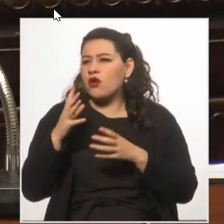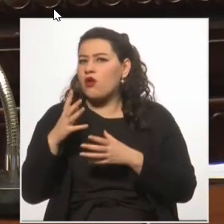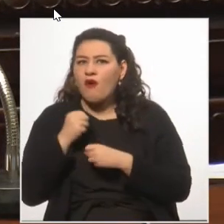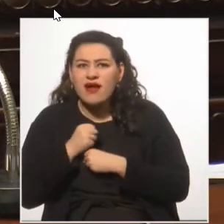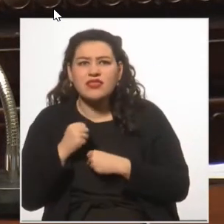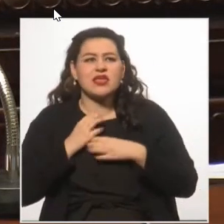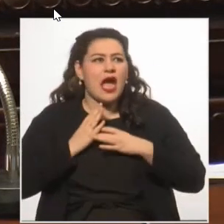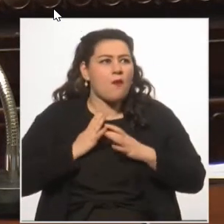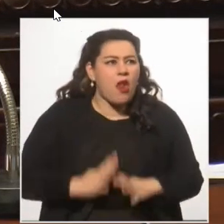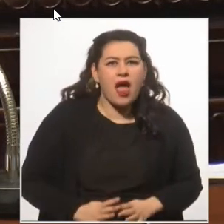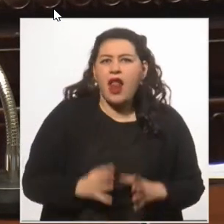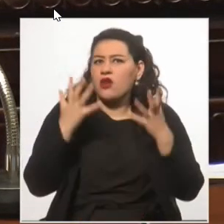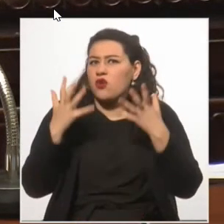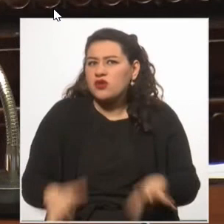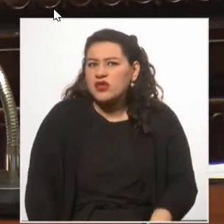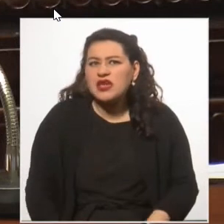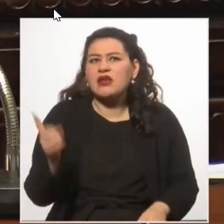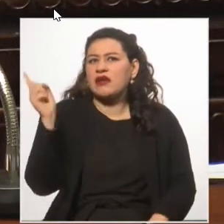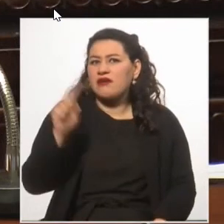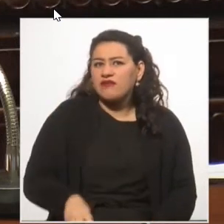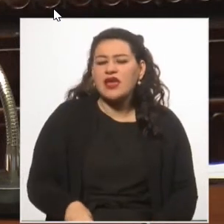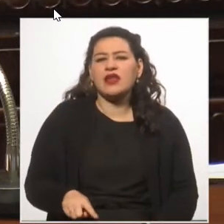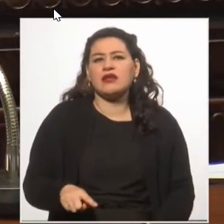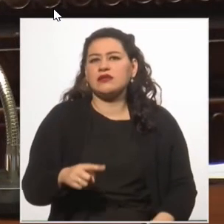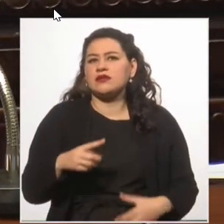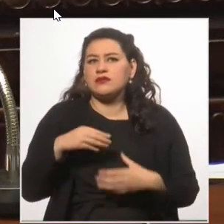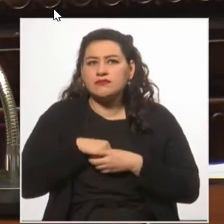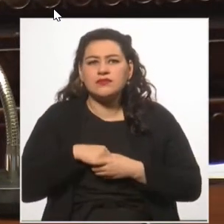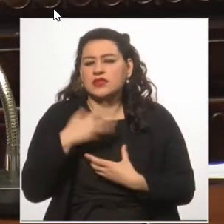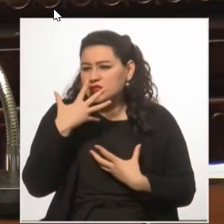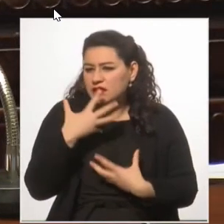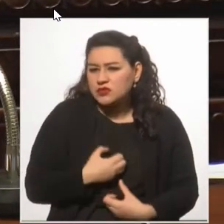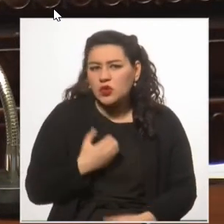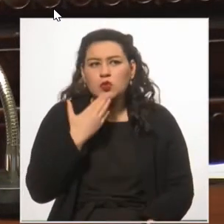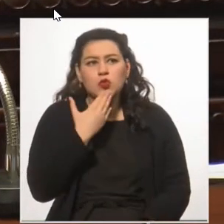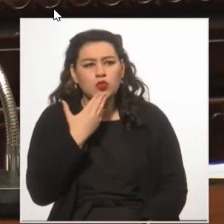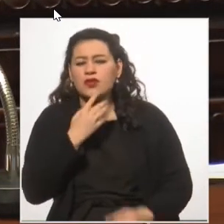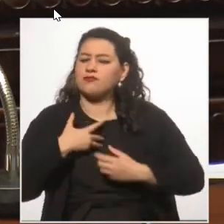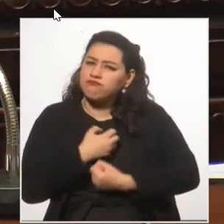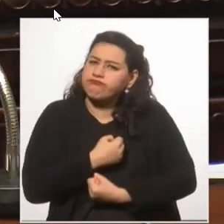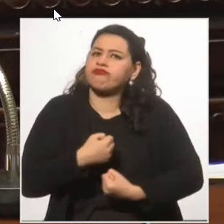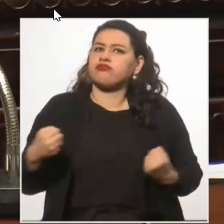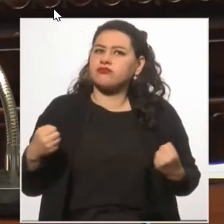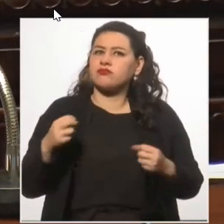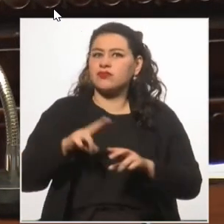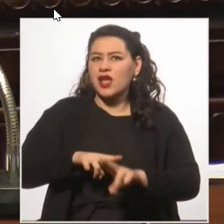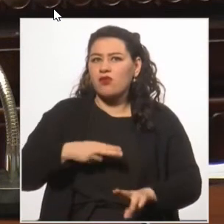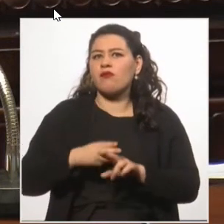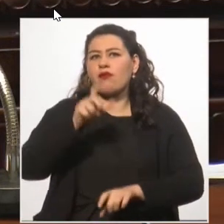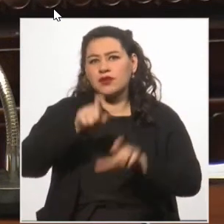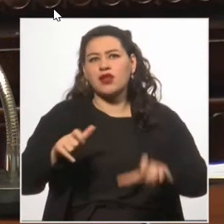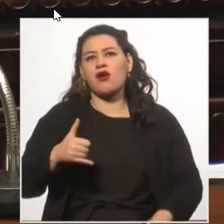cobardías morales que se nutren en los pechos de la decepción y de la duda. ¿Será de nuevo la juventud